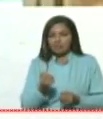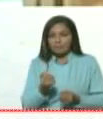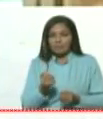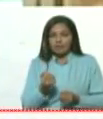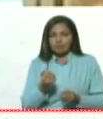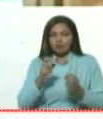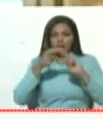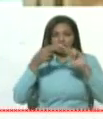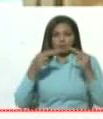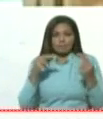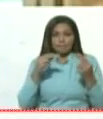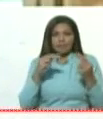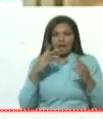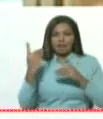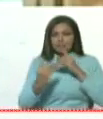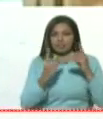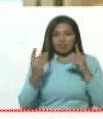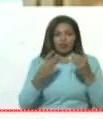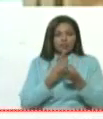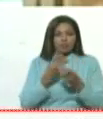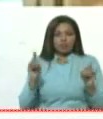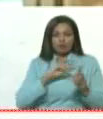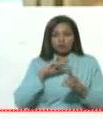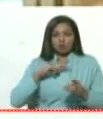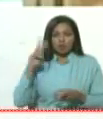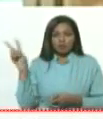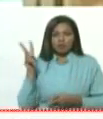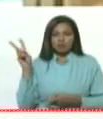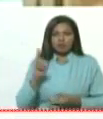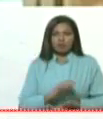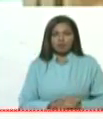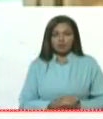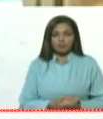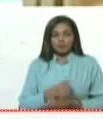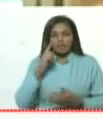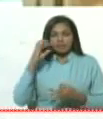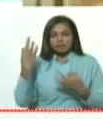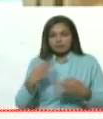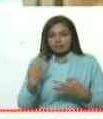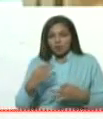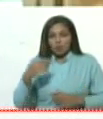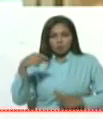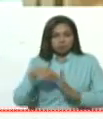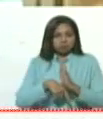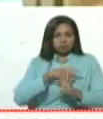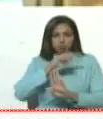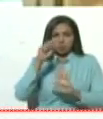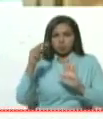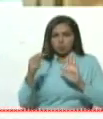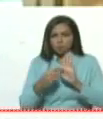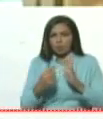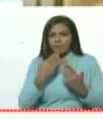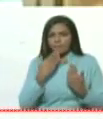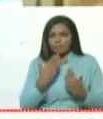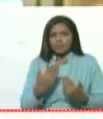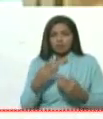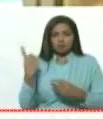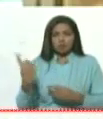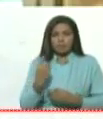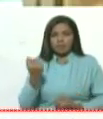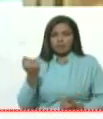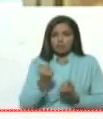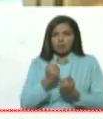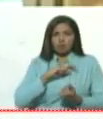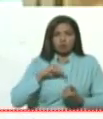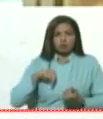de paz, diálogo y democracia para Venezuela. Estoy seguro, tengo la certeza absoluta y pido solamente el apoyo de